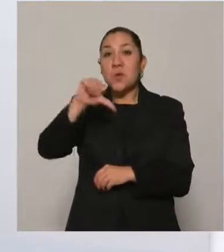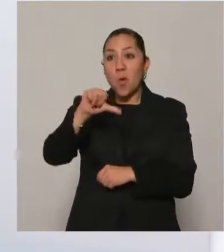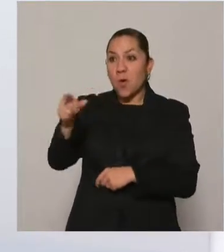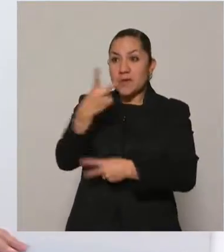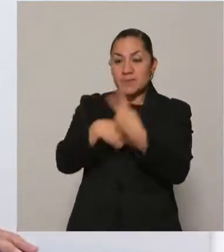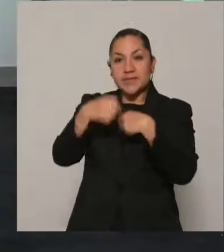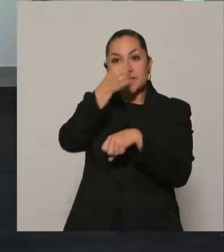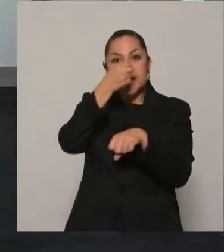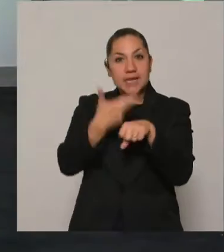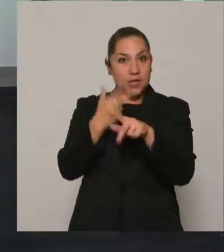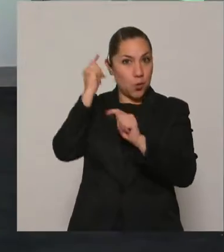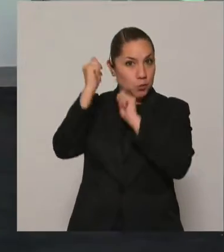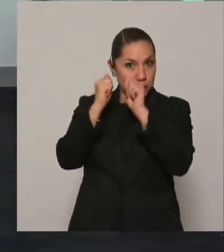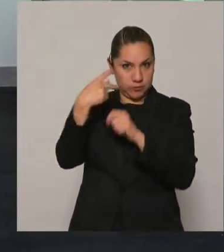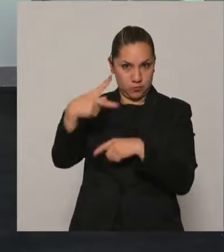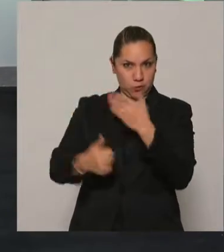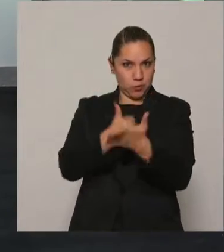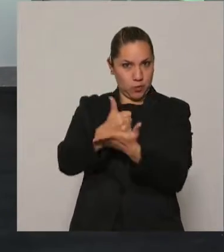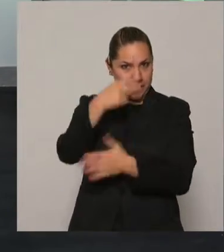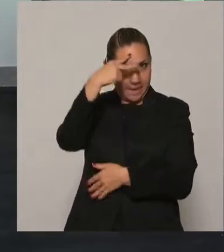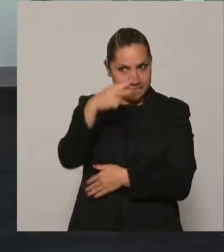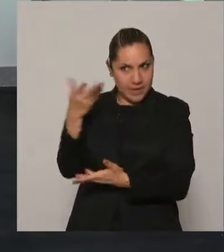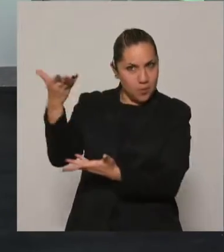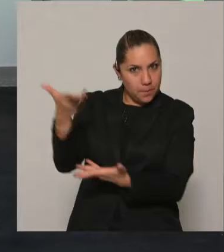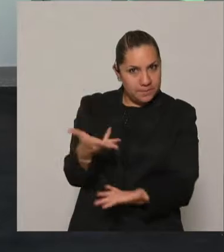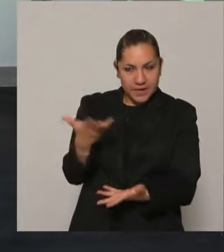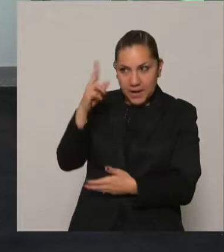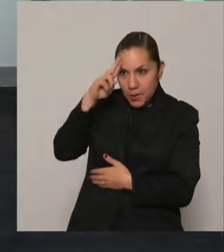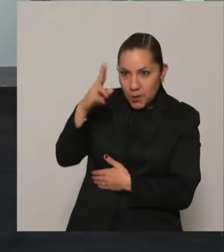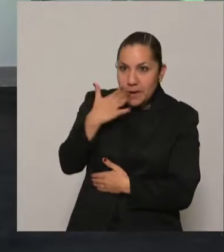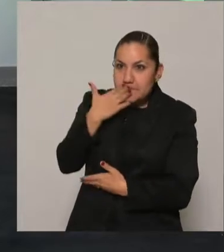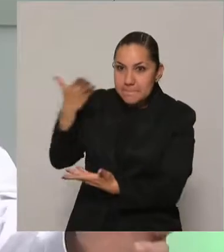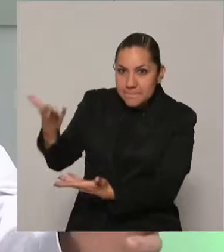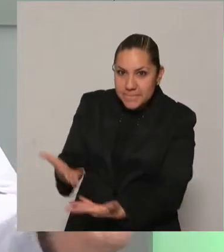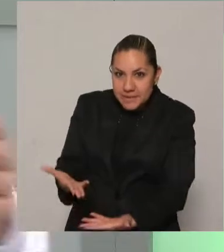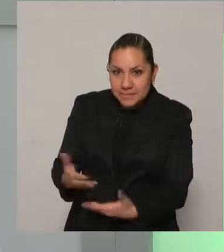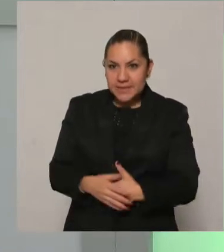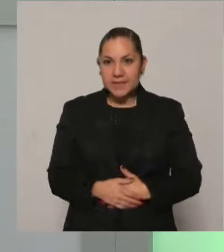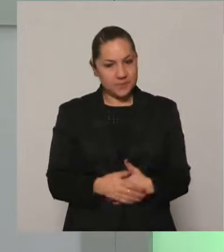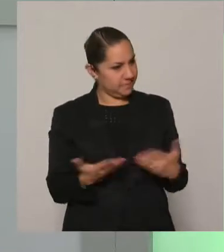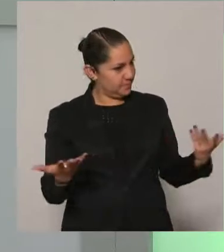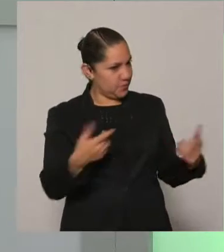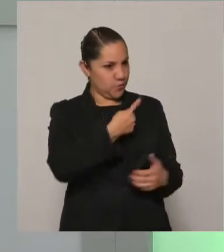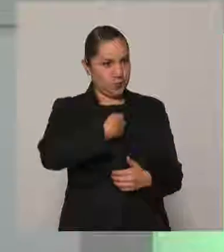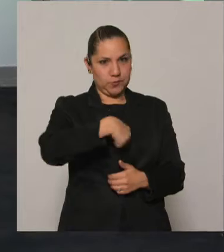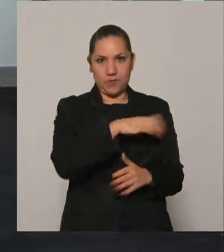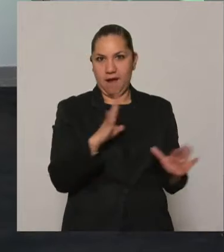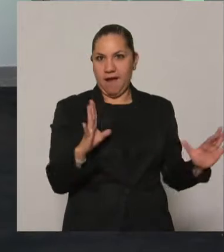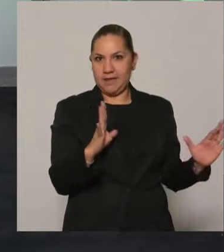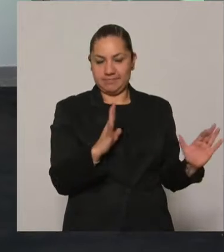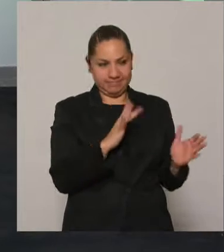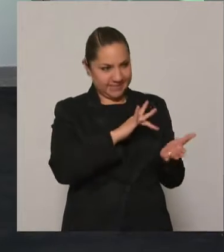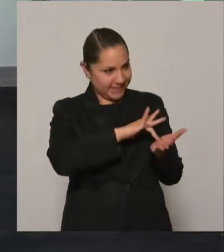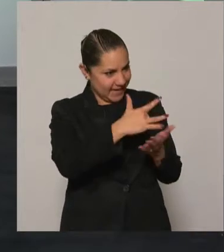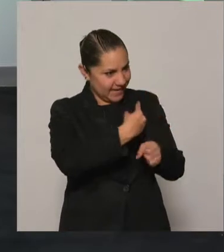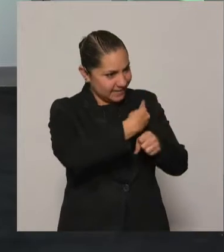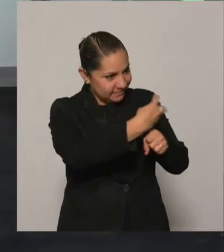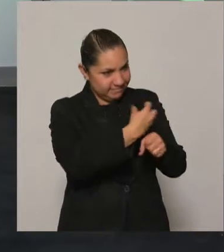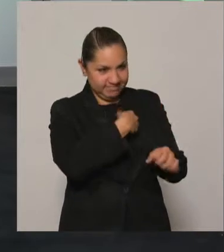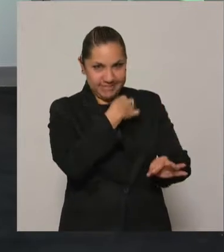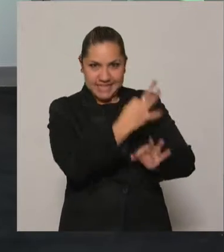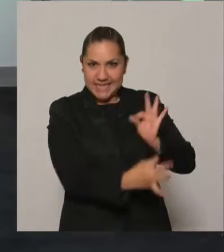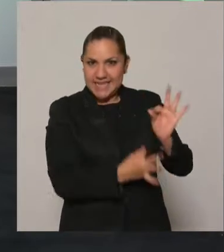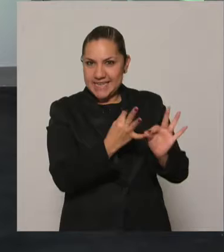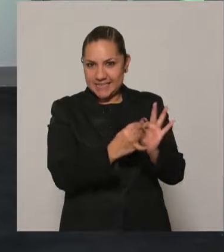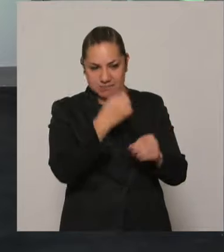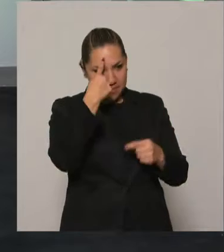de la Ciudad de México. Bienvenido, qué gusto. Al contrario, ya también listos para las vacaciones. No, ya también para la cena de Navidad, ¿no? Para la cena